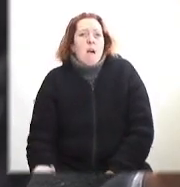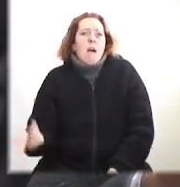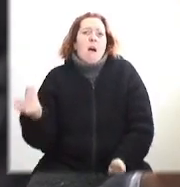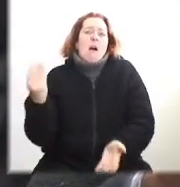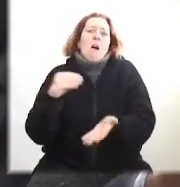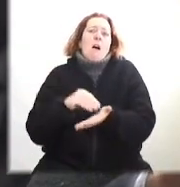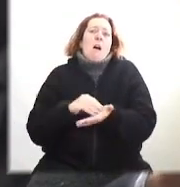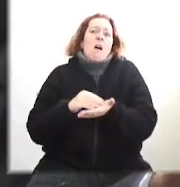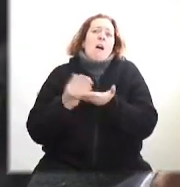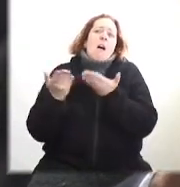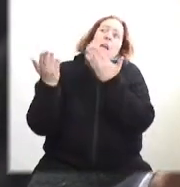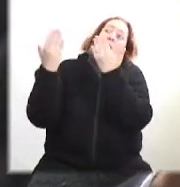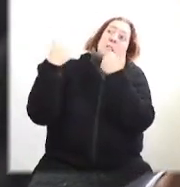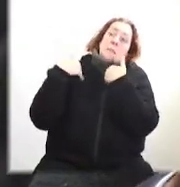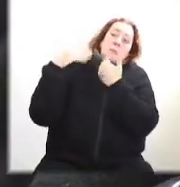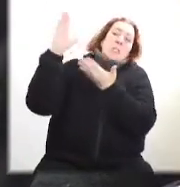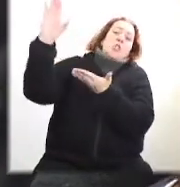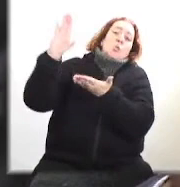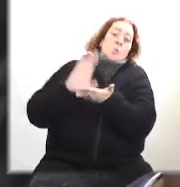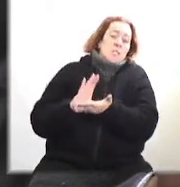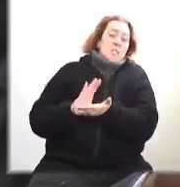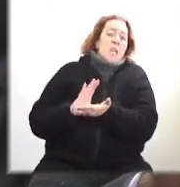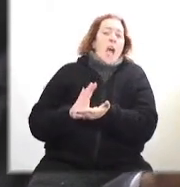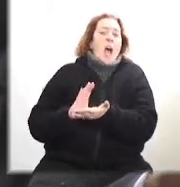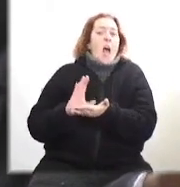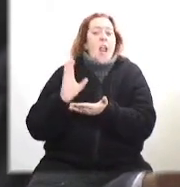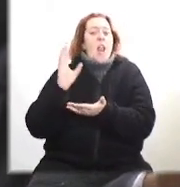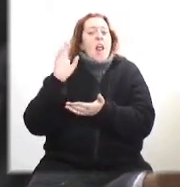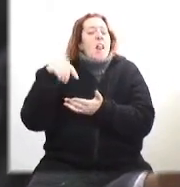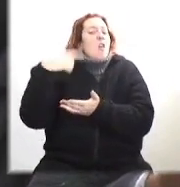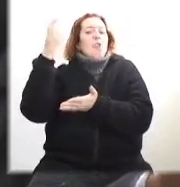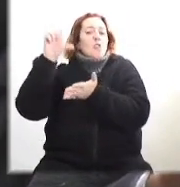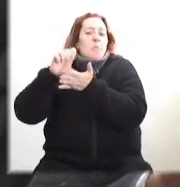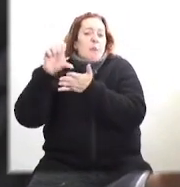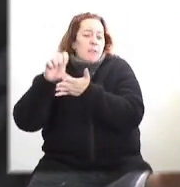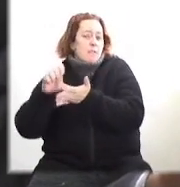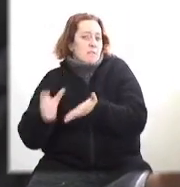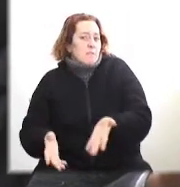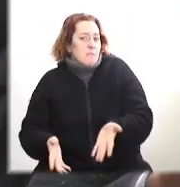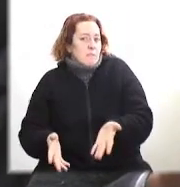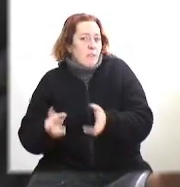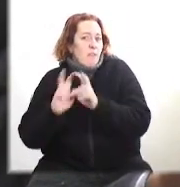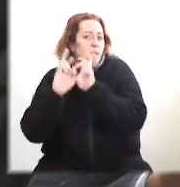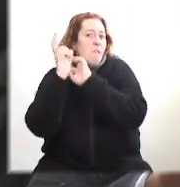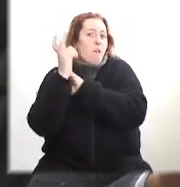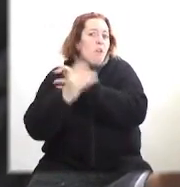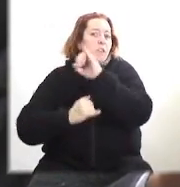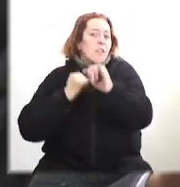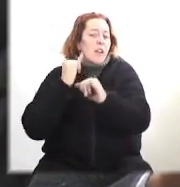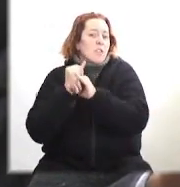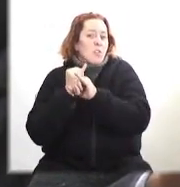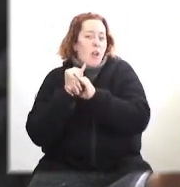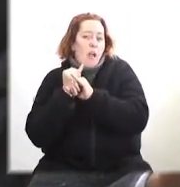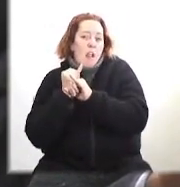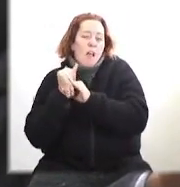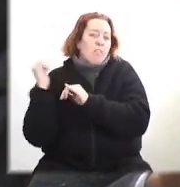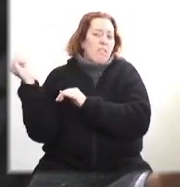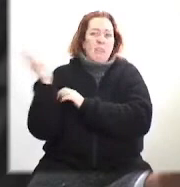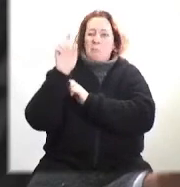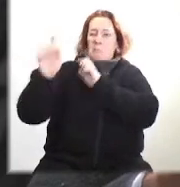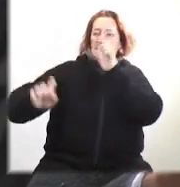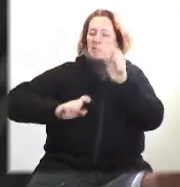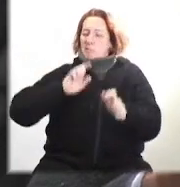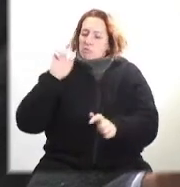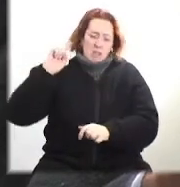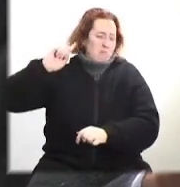recibir quizás alguna subvención de la Open Society o de algún otro foro internacional de plutócratas ensañados en